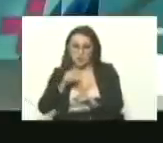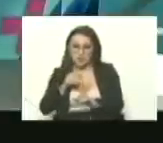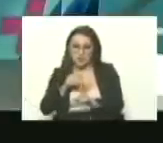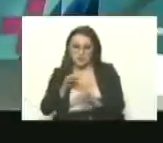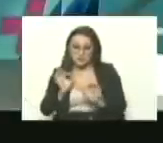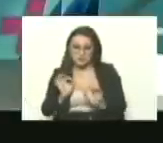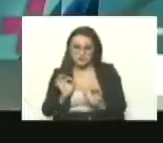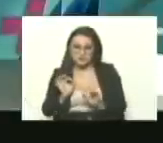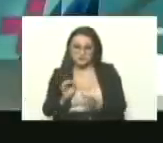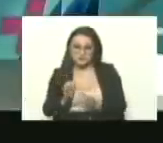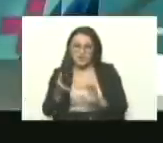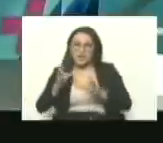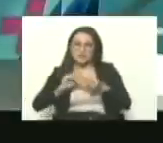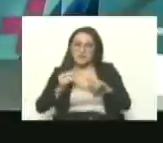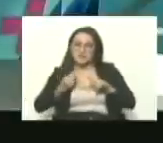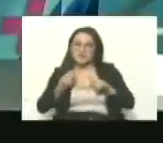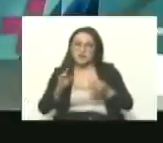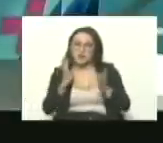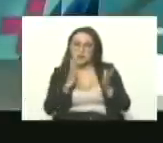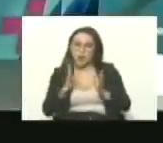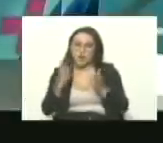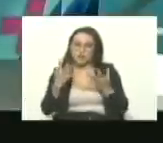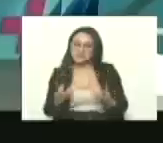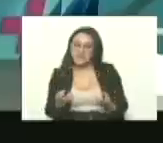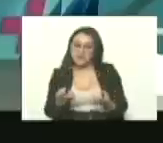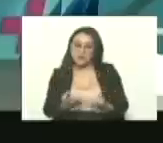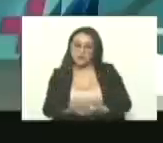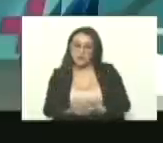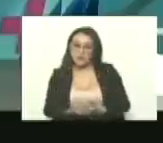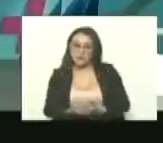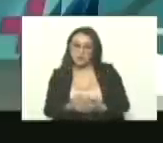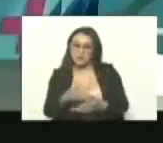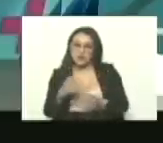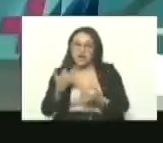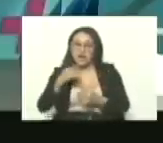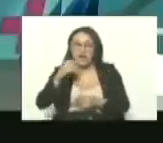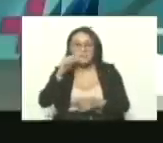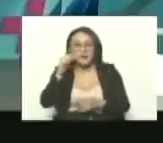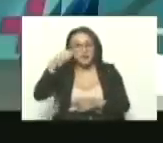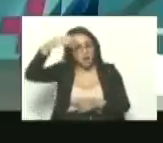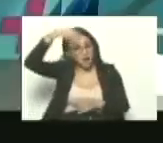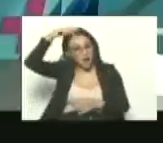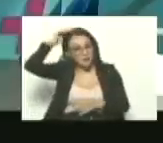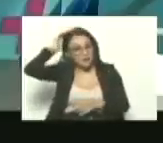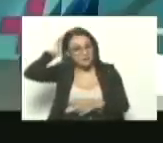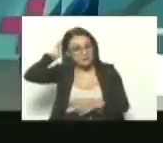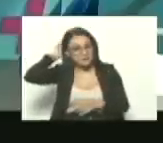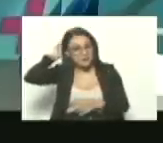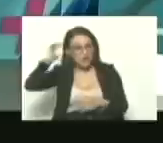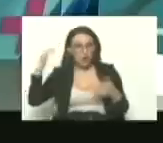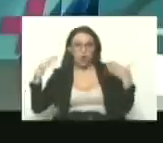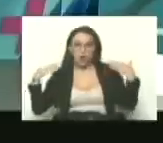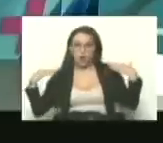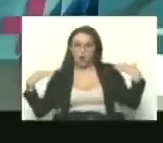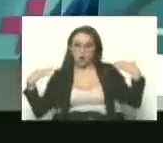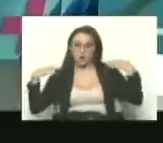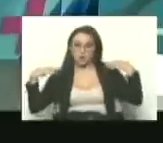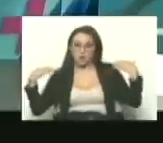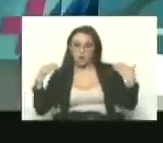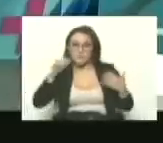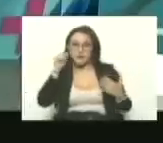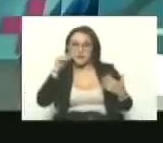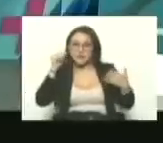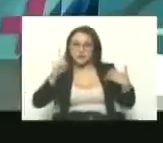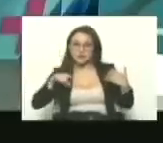está adaptada a vivir al bosque seco y se diferencia del resto porque tiene amarillo en la cabeza, pero sobre todo en los hombros. Correcto, ¿eh?